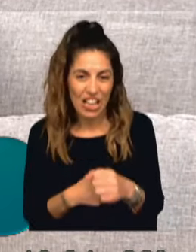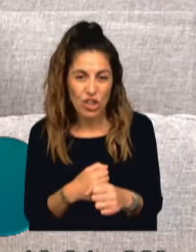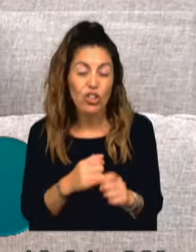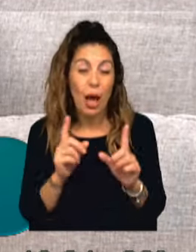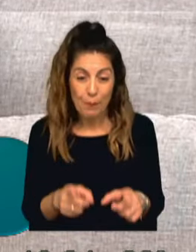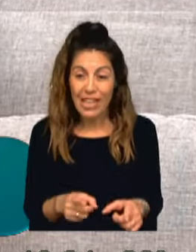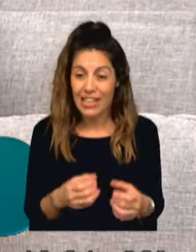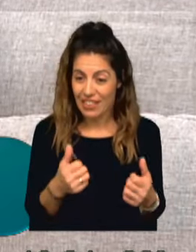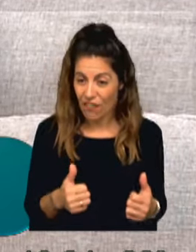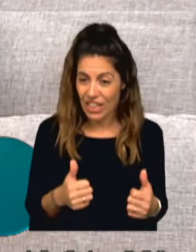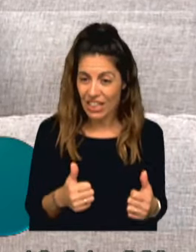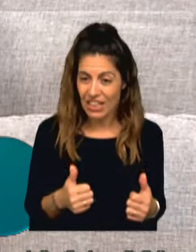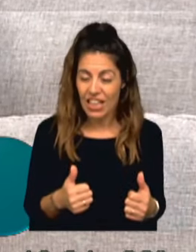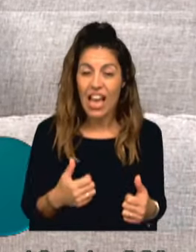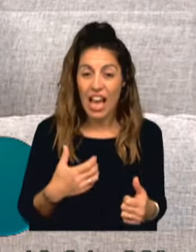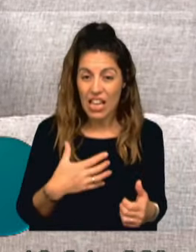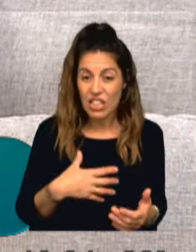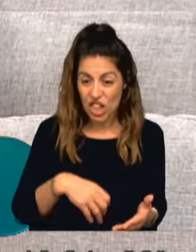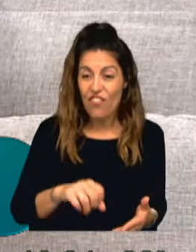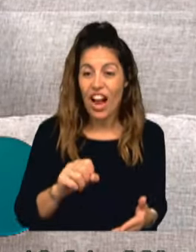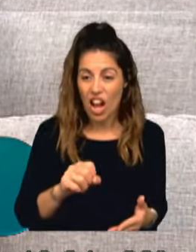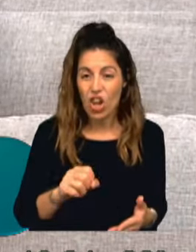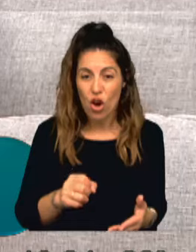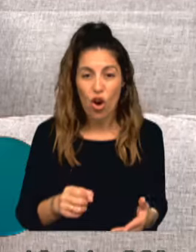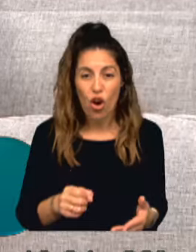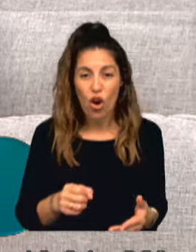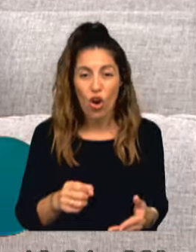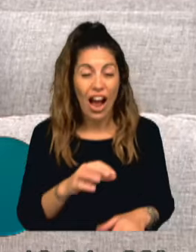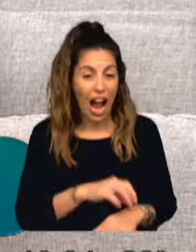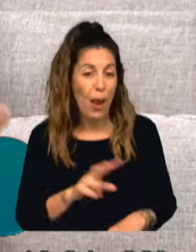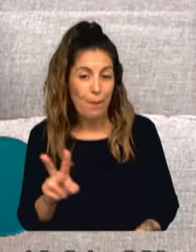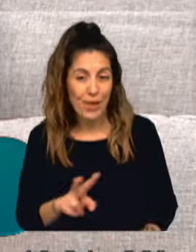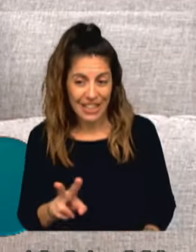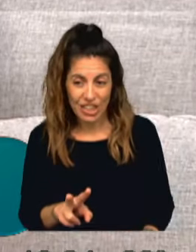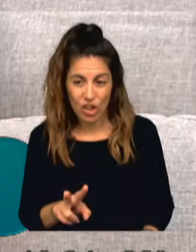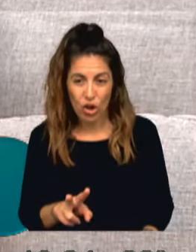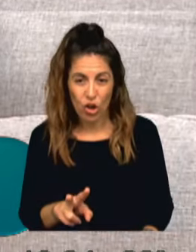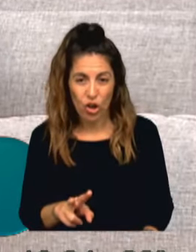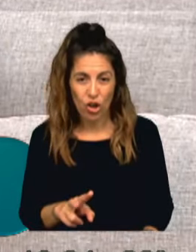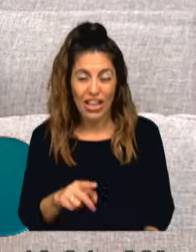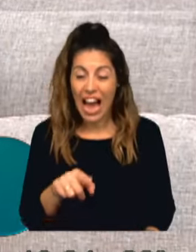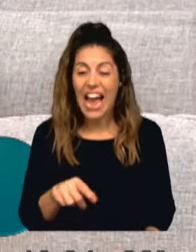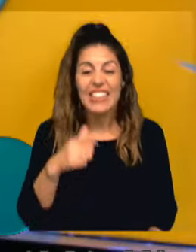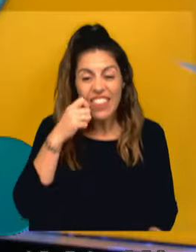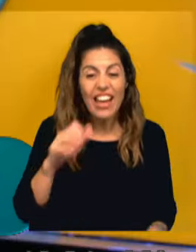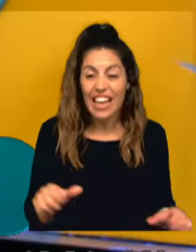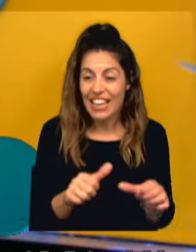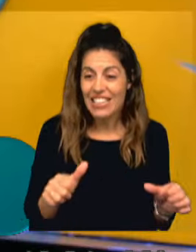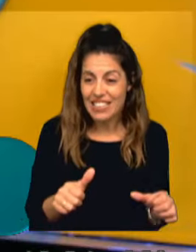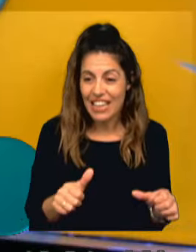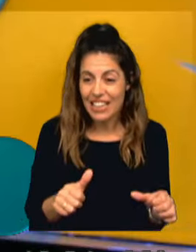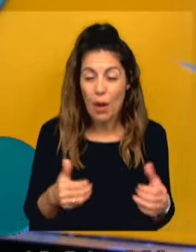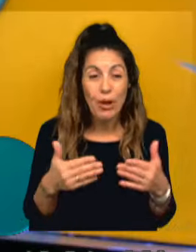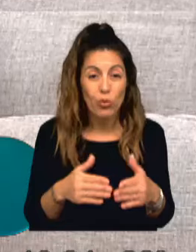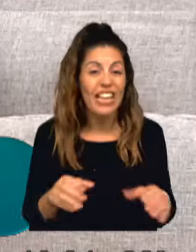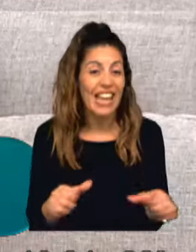mal tener el hábito de de volver a los al origen Si se quiere decir a esta edad qué hay que hacer en realidad Porque